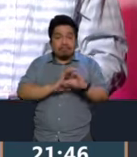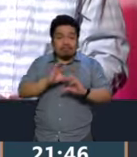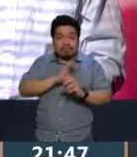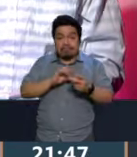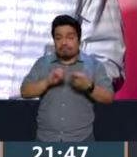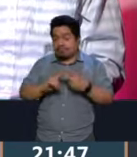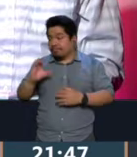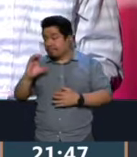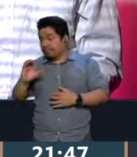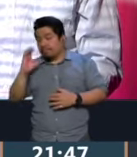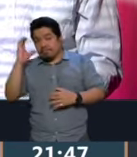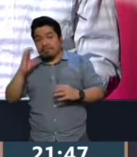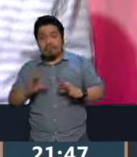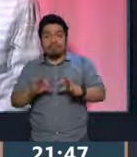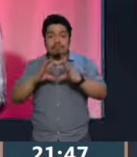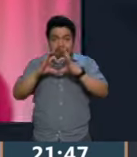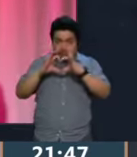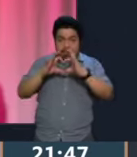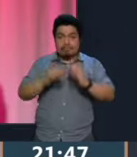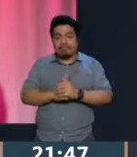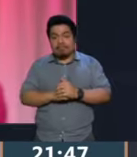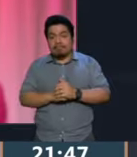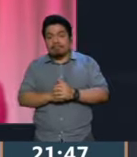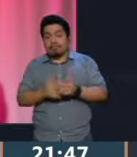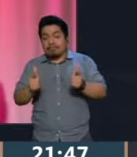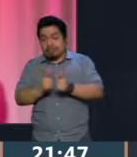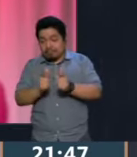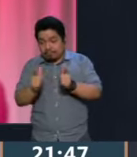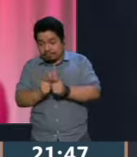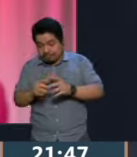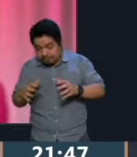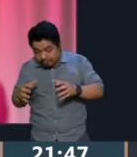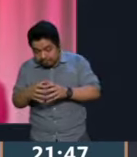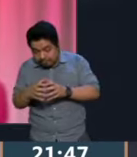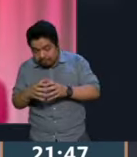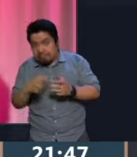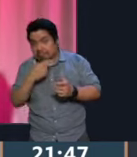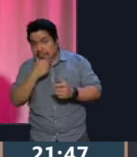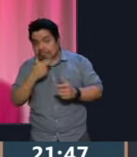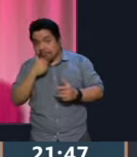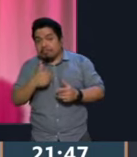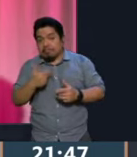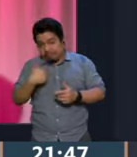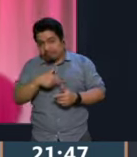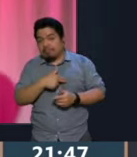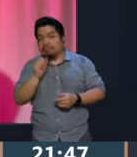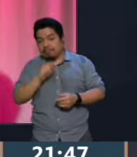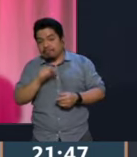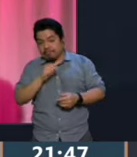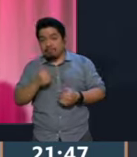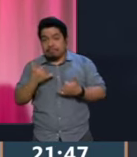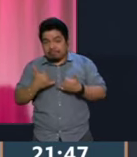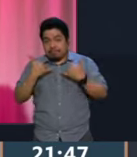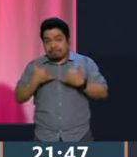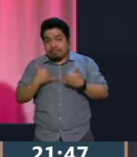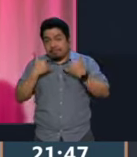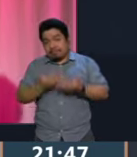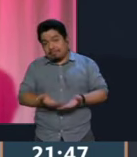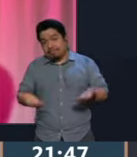corazón. Somos el grupo demográfico que más representa en la lista nominal. Y digo somos porque yo también soy joven. Todavía. A